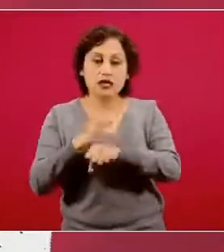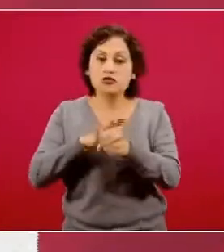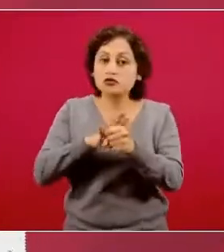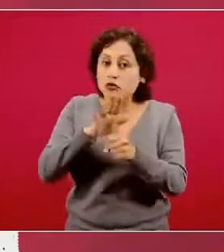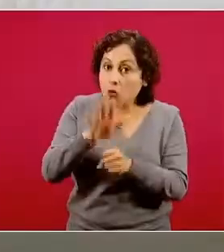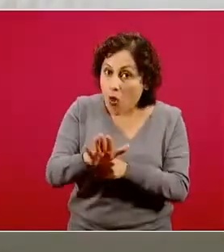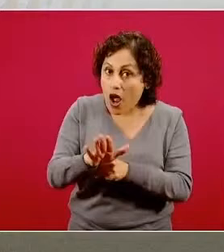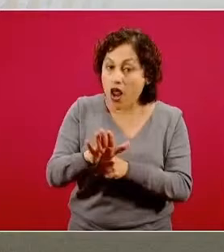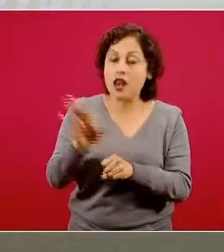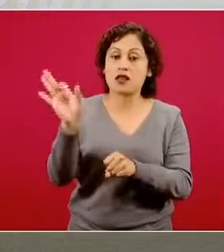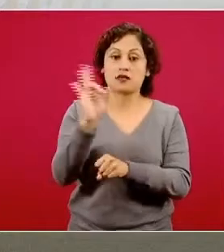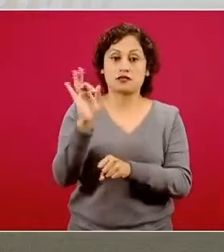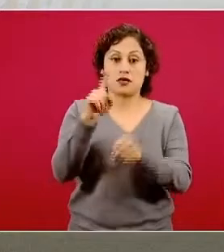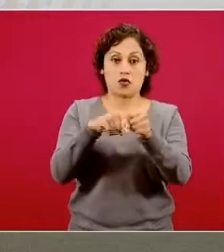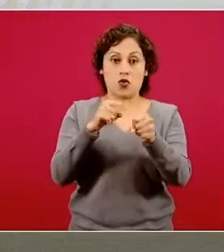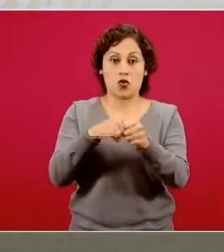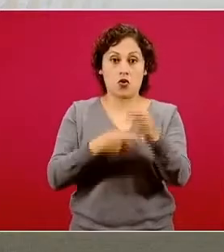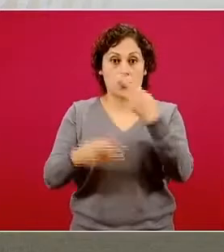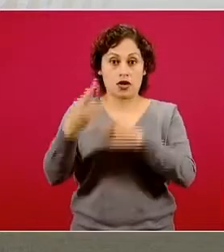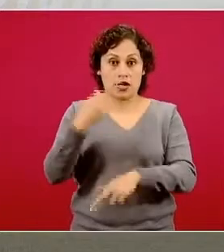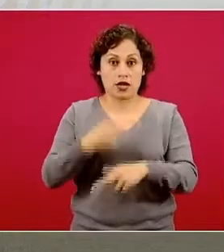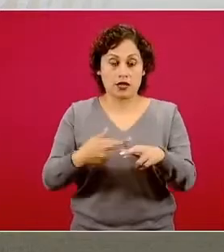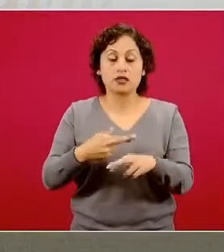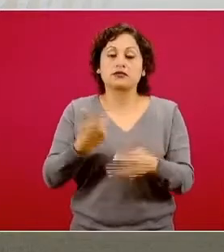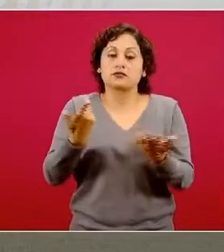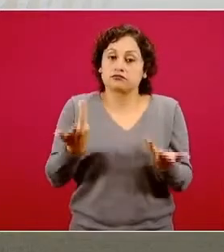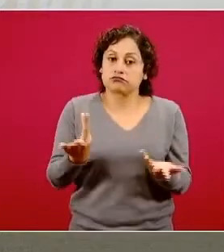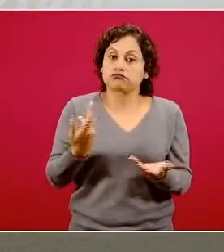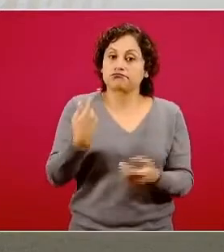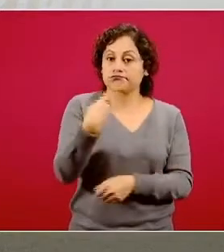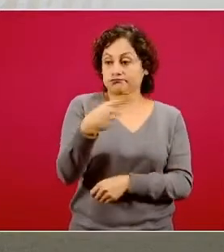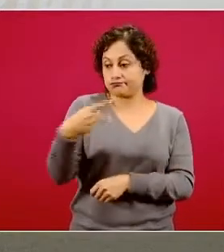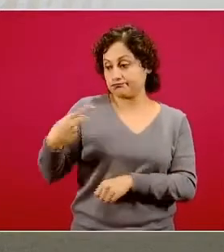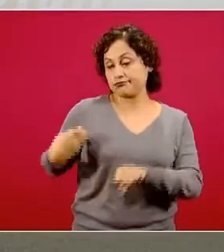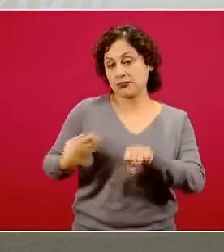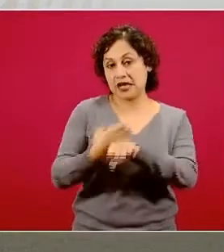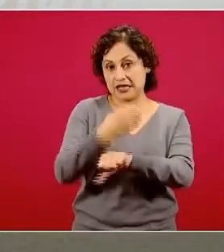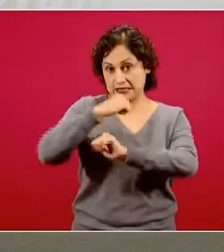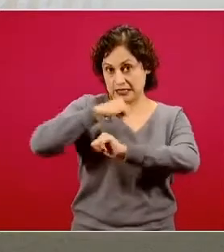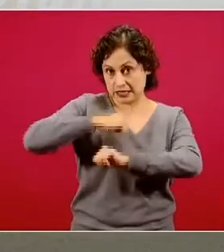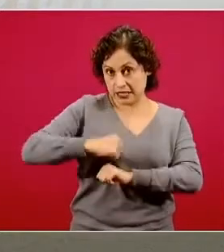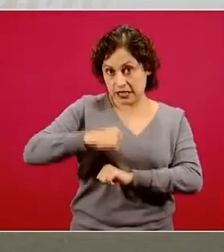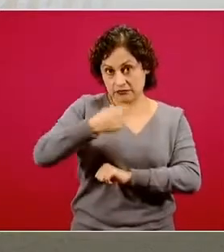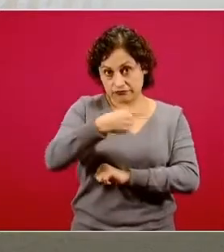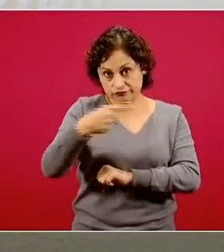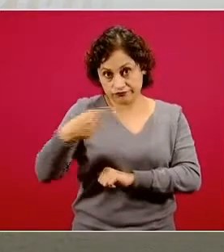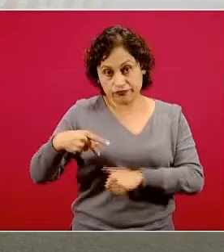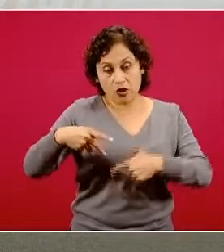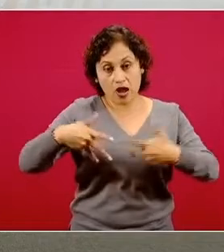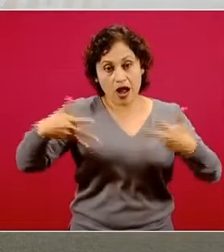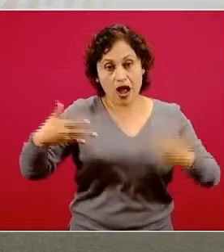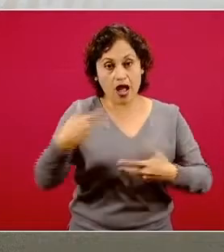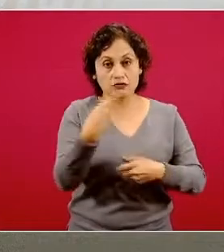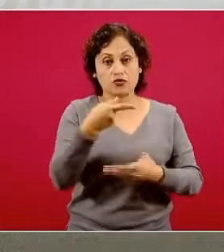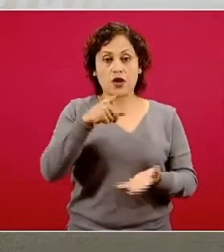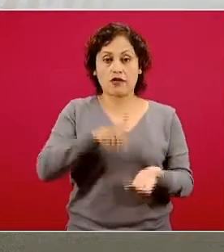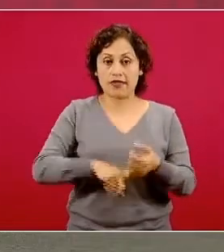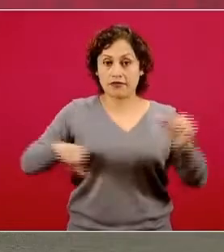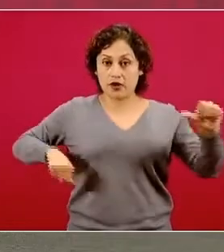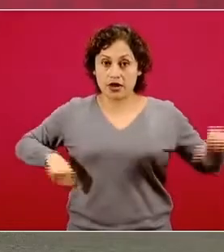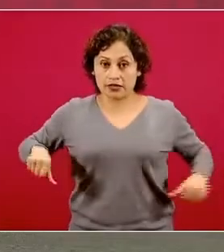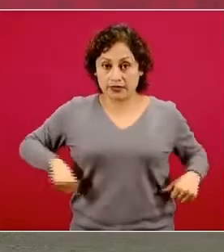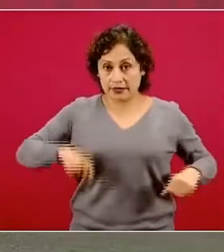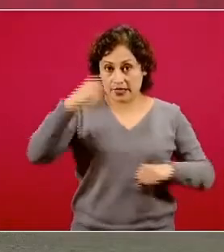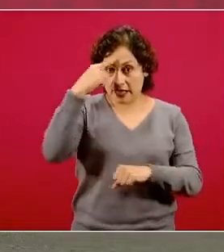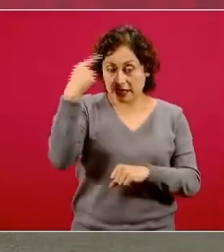mayor riesgo, son los gobiernos estatales los que han realizado diferentes acciones para volver